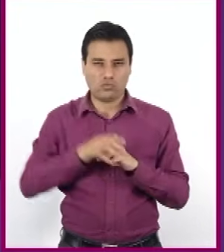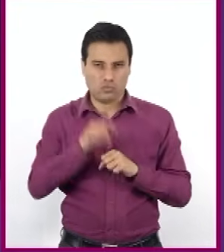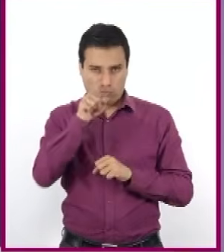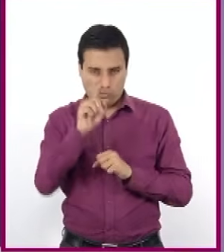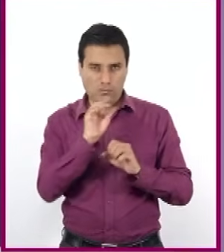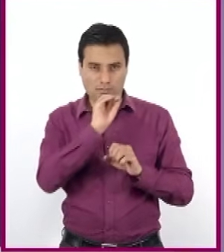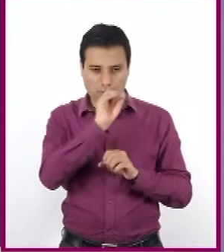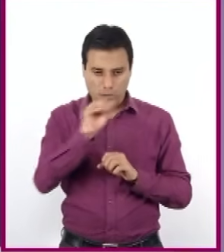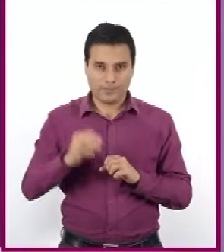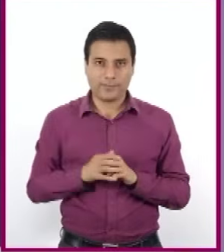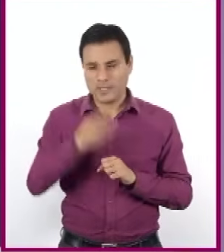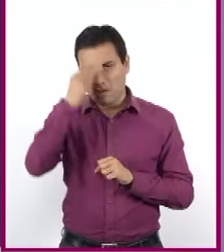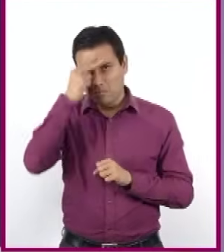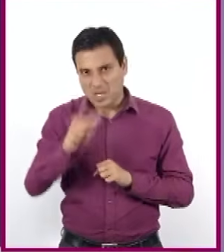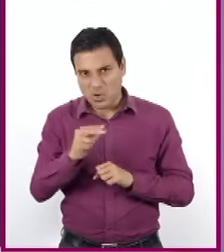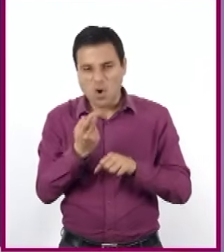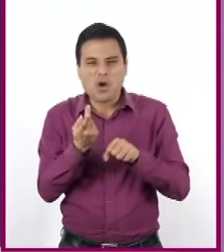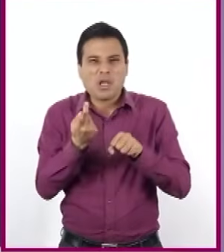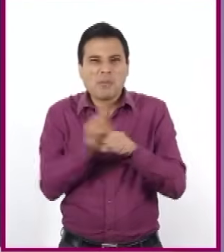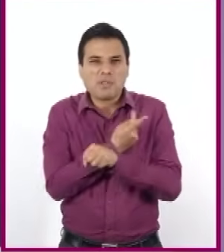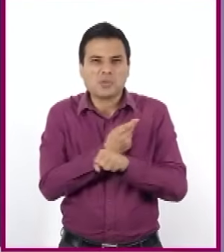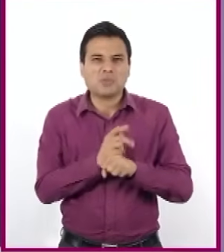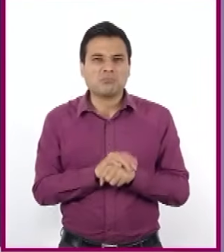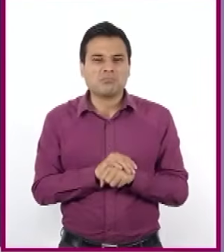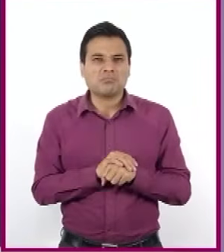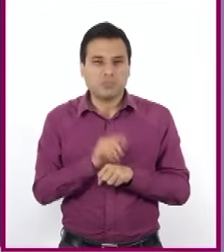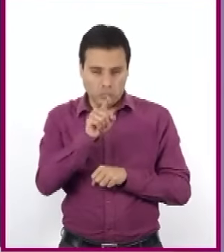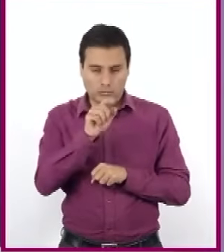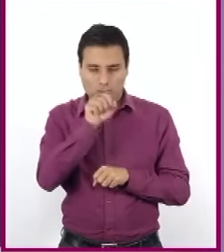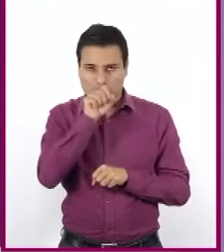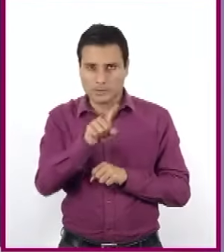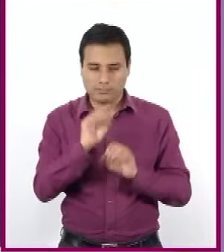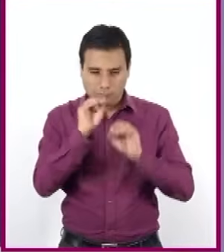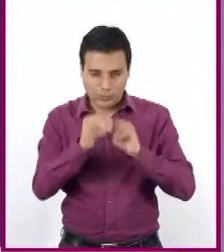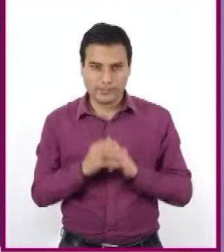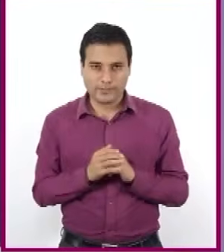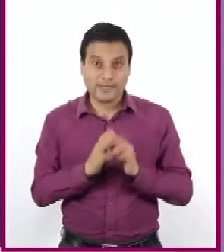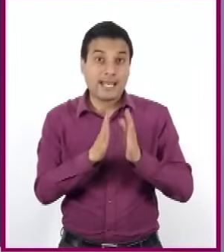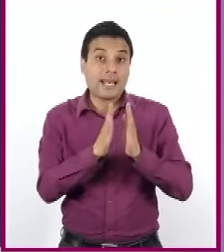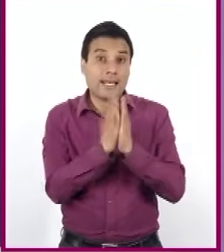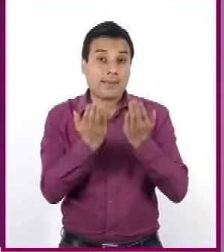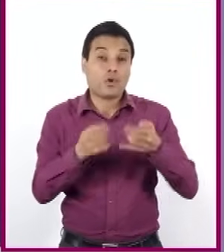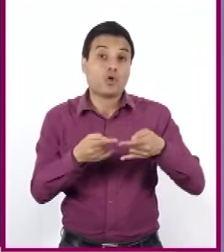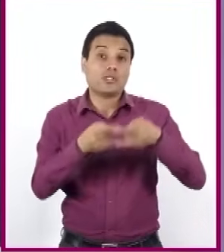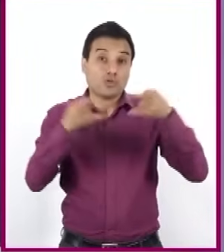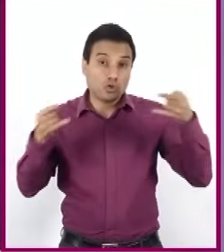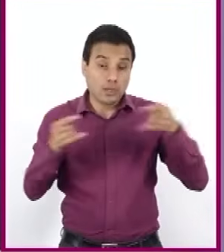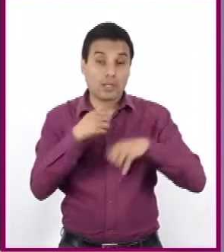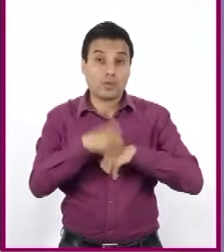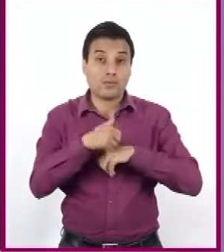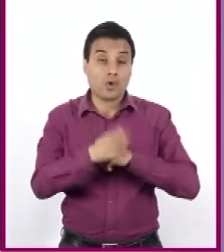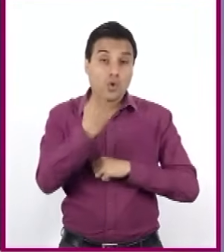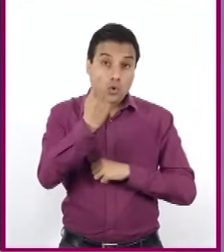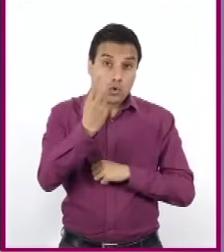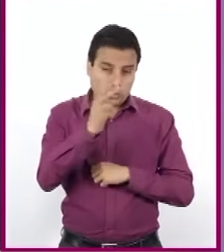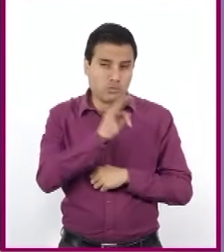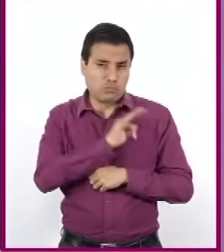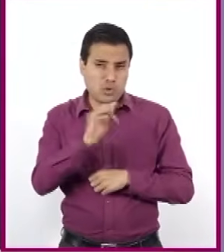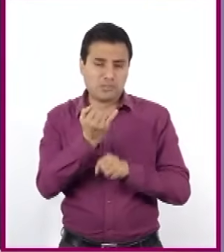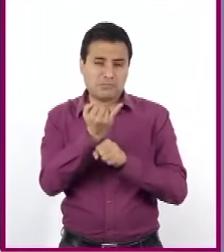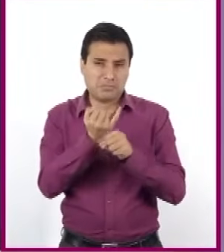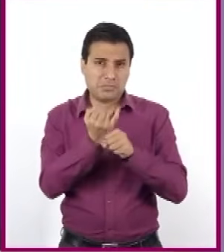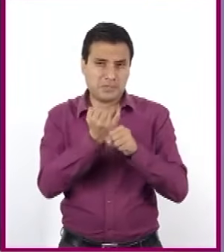México que se suscitaron en esos mismos años. Pueden consultar los libros de historia 1 y 2 para completar la